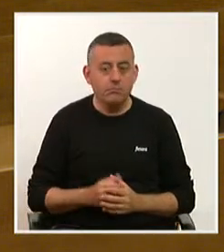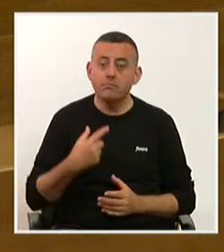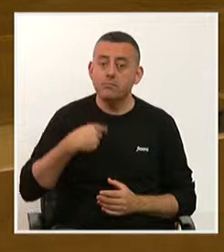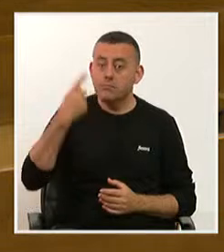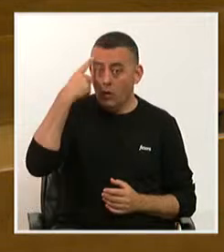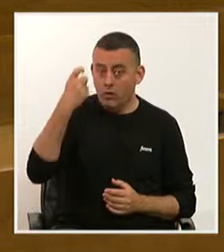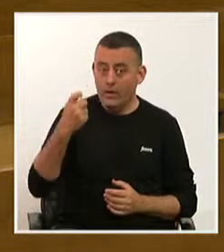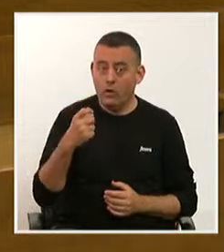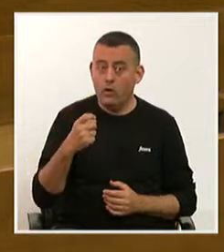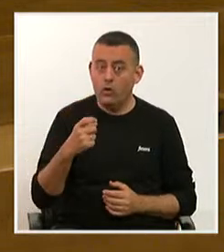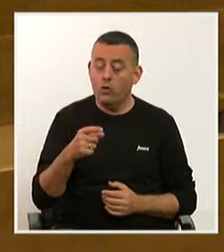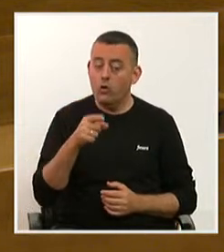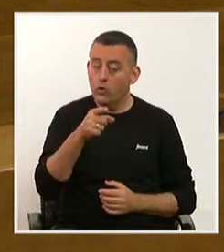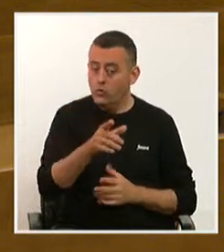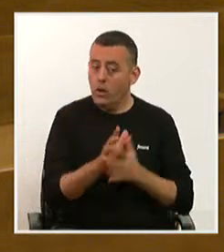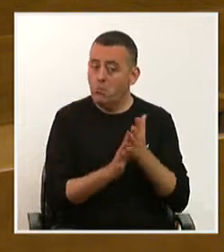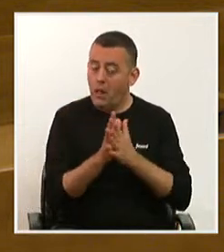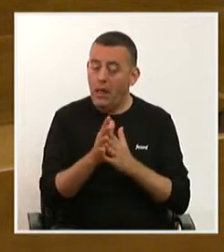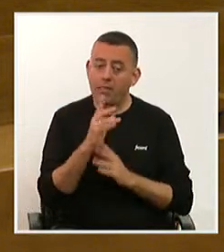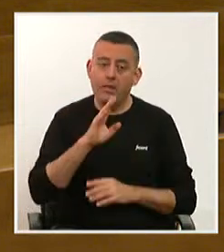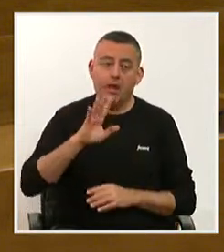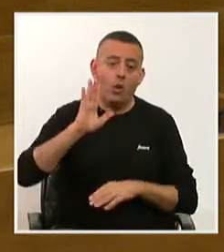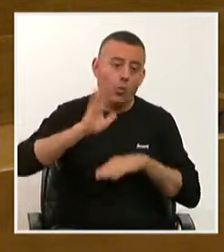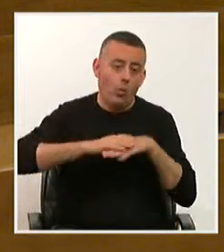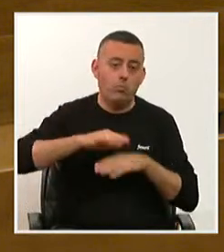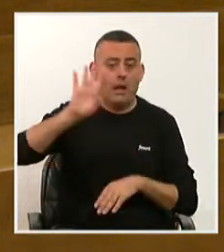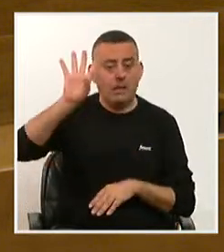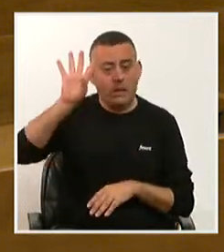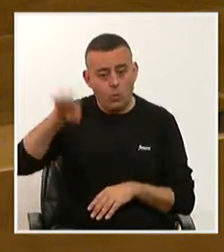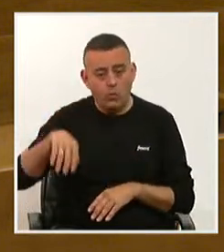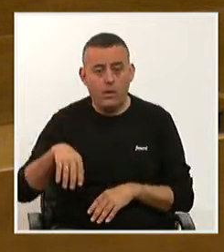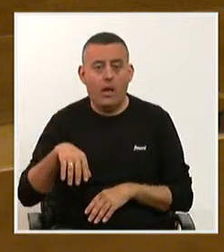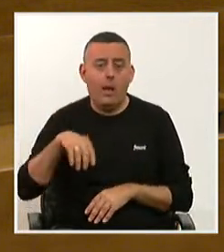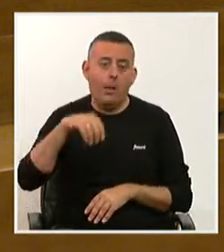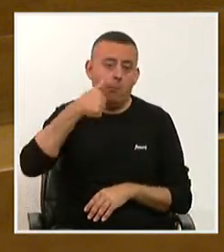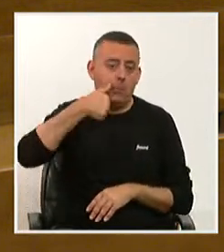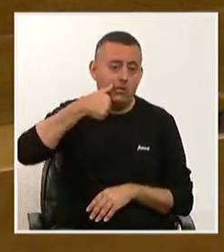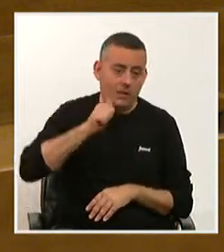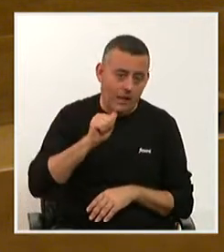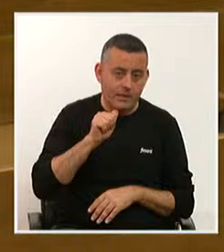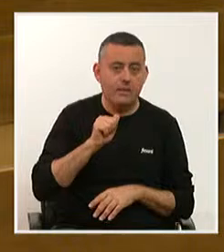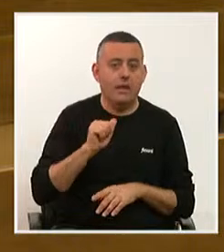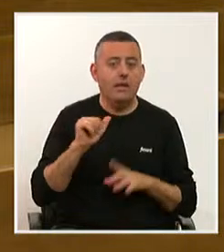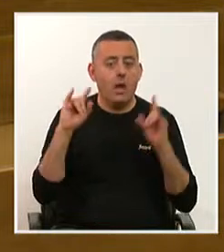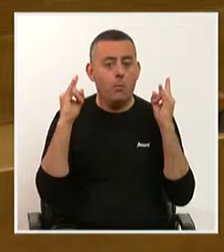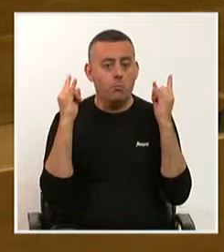de Par la culpa catalu a Pedro Sánchez al